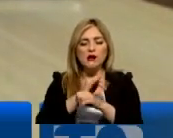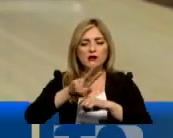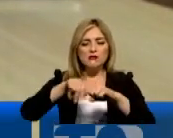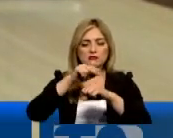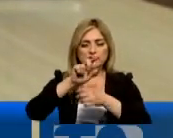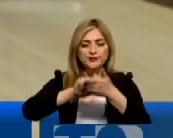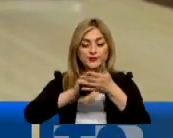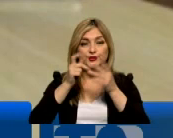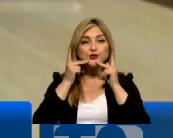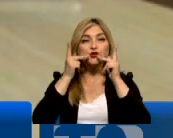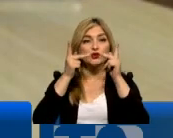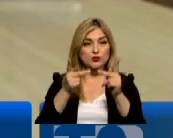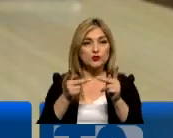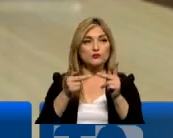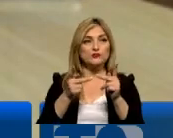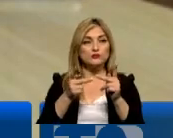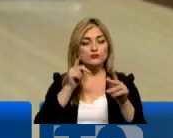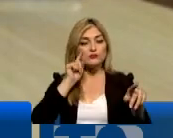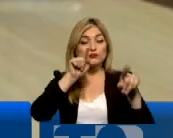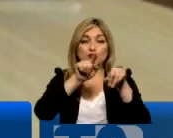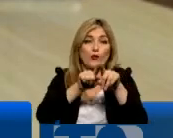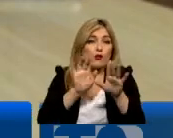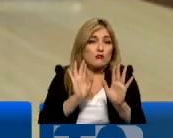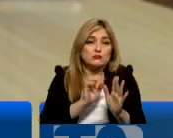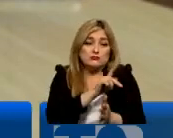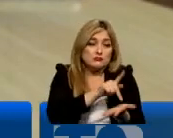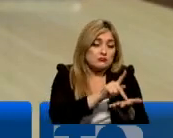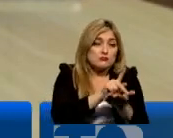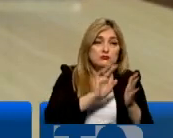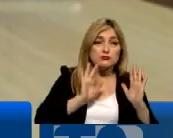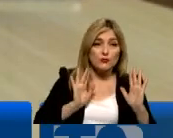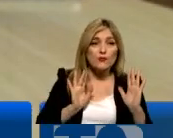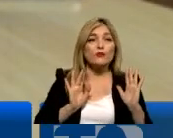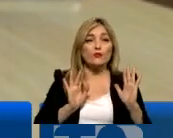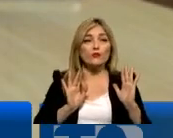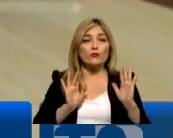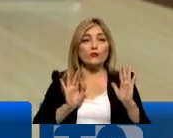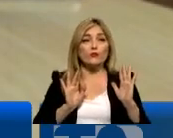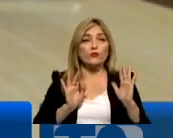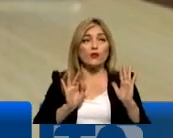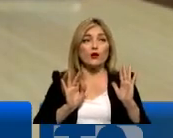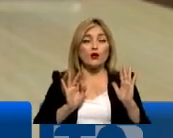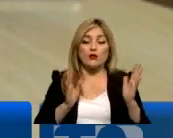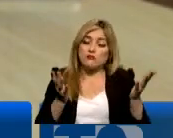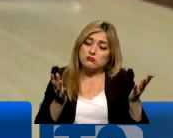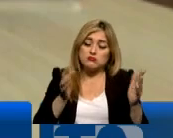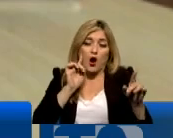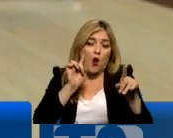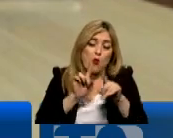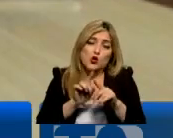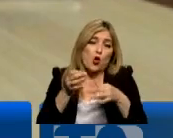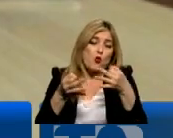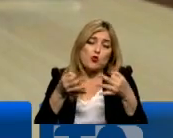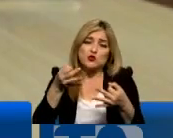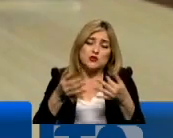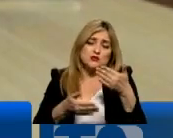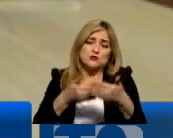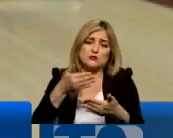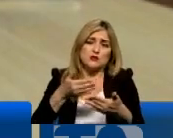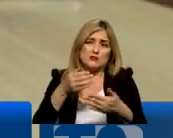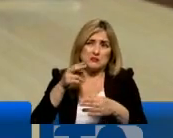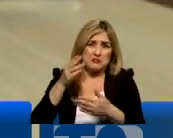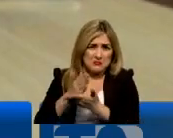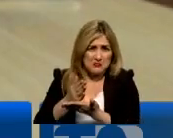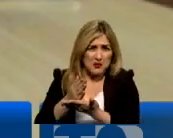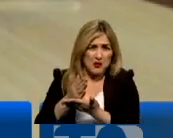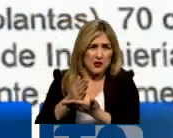algo que arreglar con estos señores, se tendrá que arreglar por la vía extrajudicial o por la vía judicial, pero no va a detener